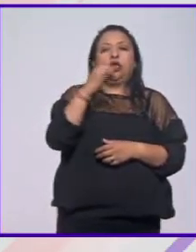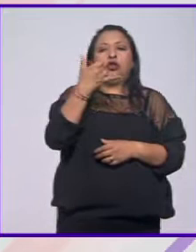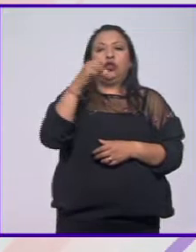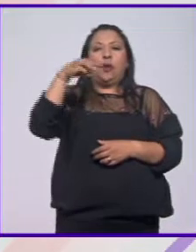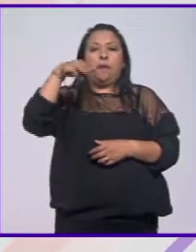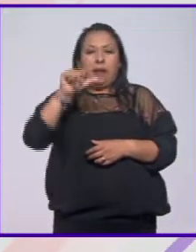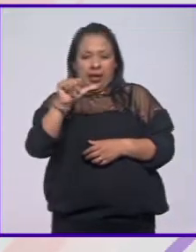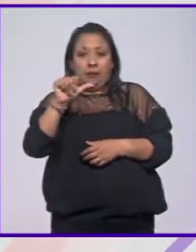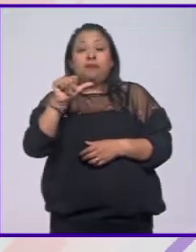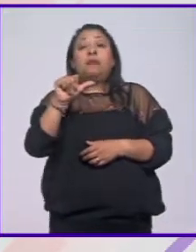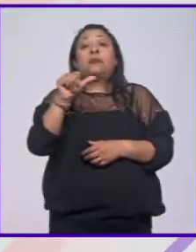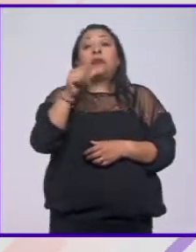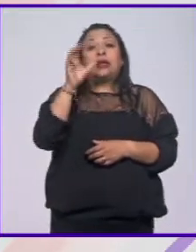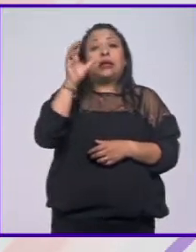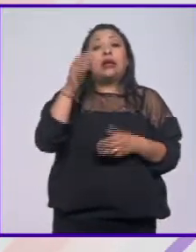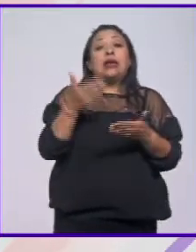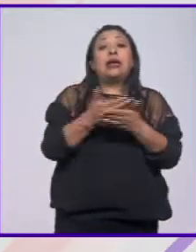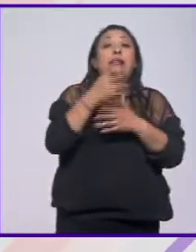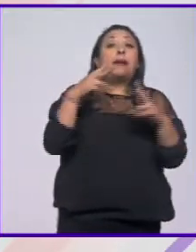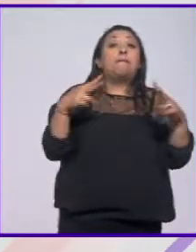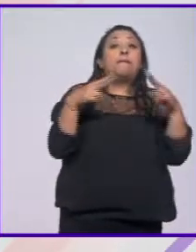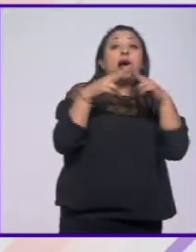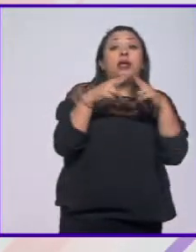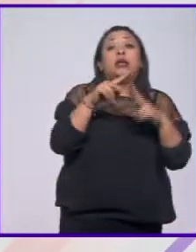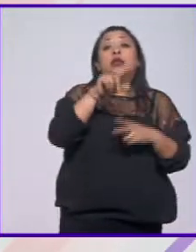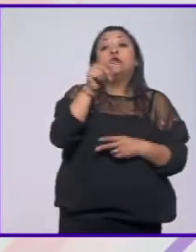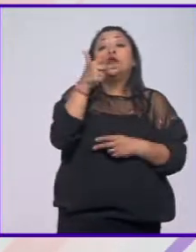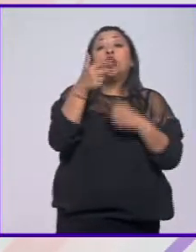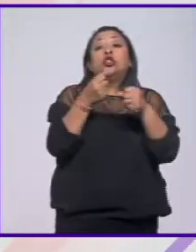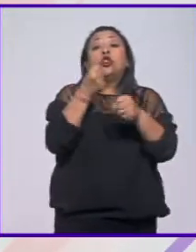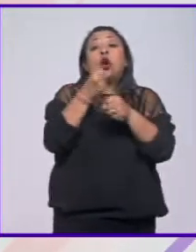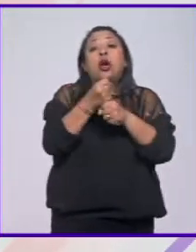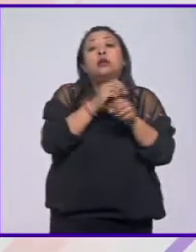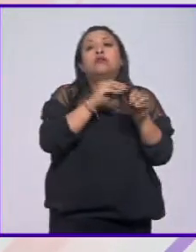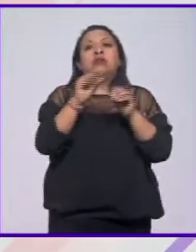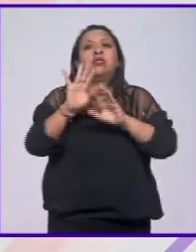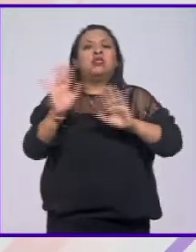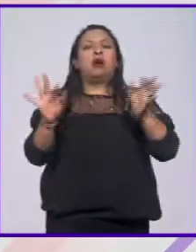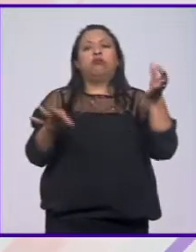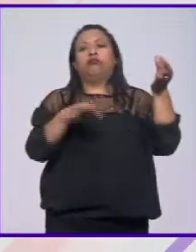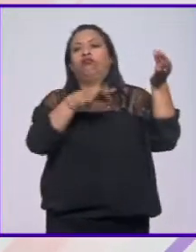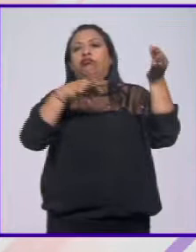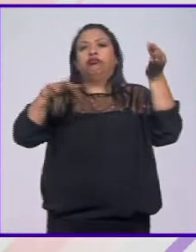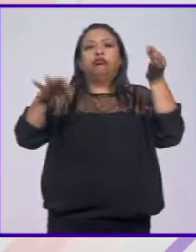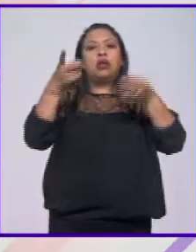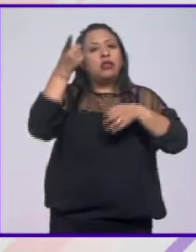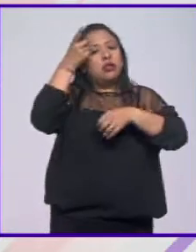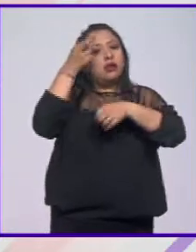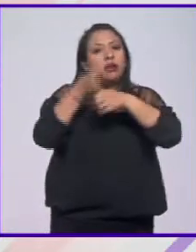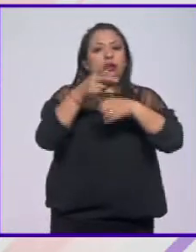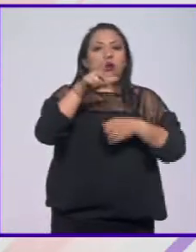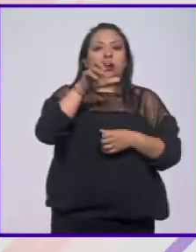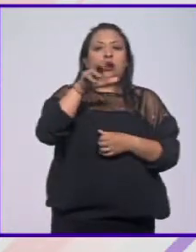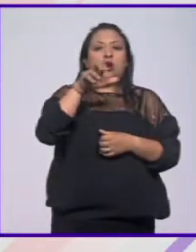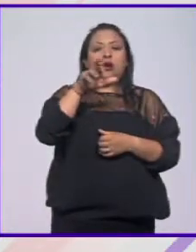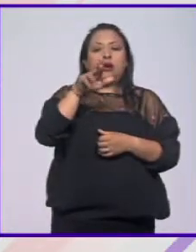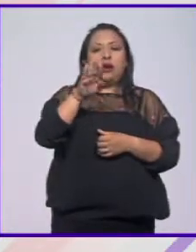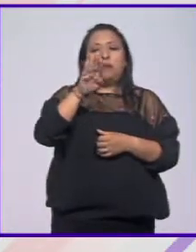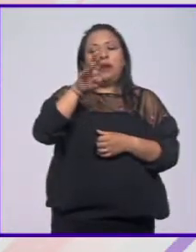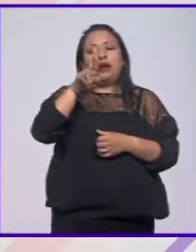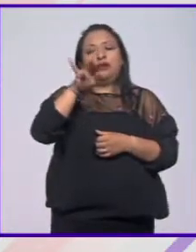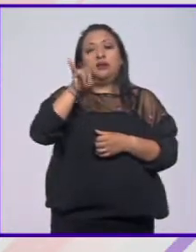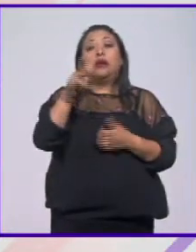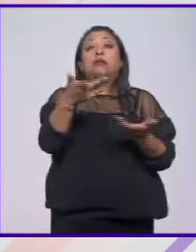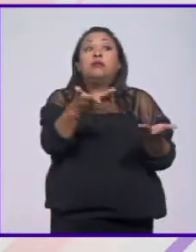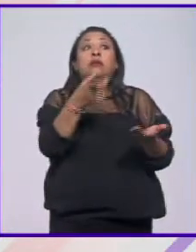Yo-Yo Ma, que nació en París, pero que a los 8 años ya estaba tocando su cello bajo la dirección de Leonard Bernstein. Mi querido